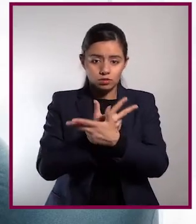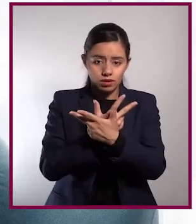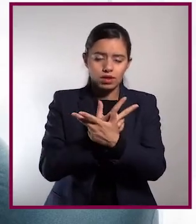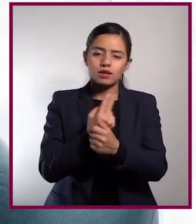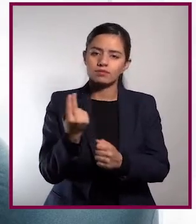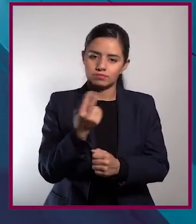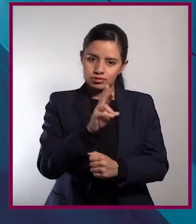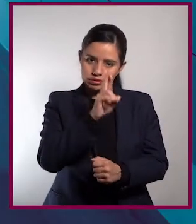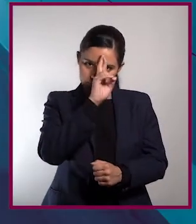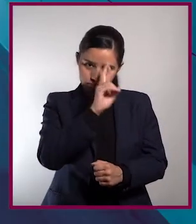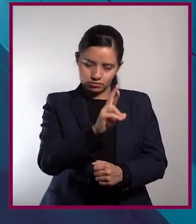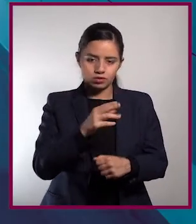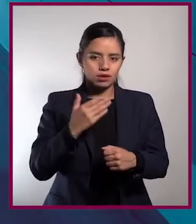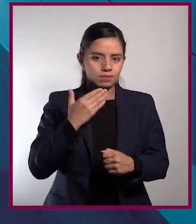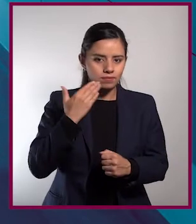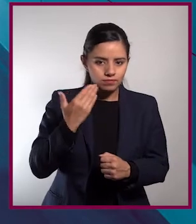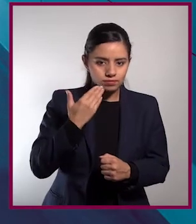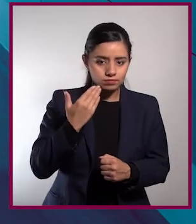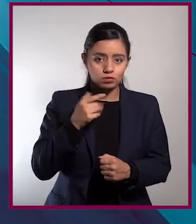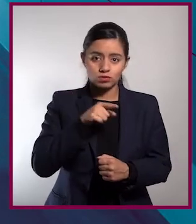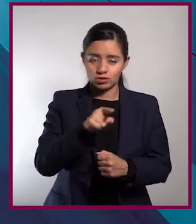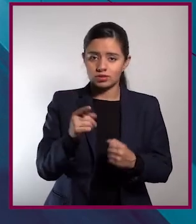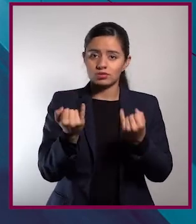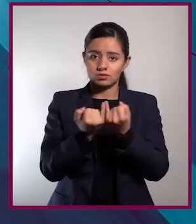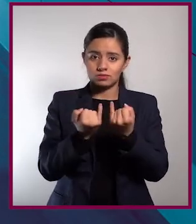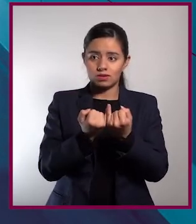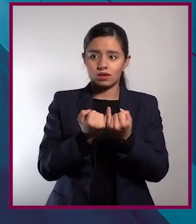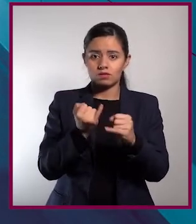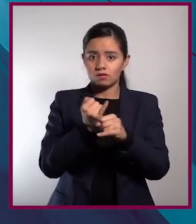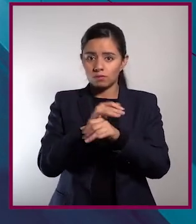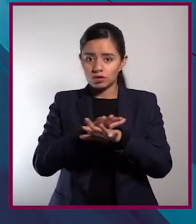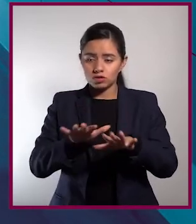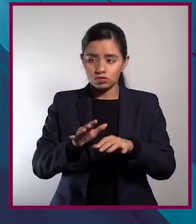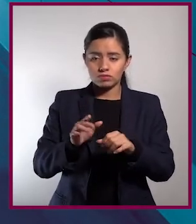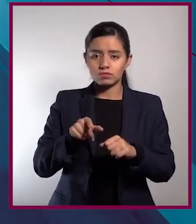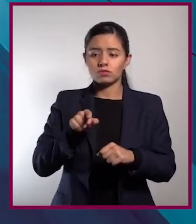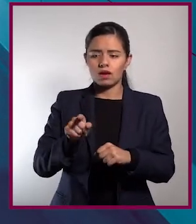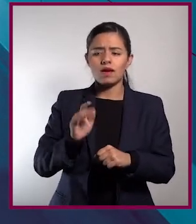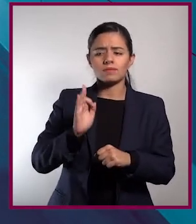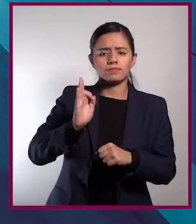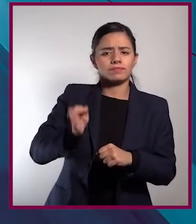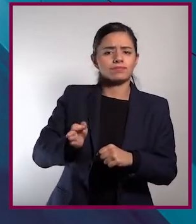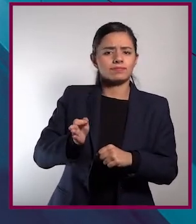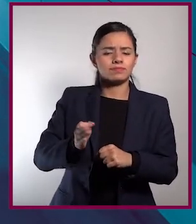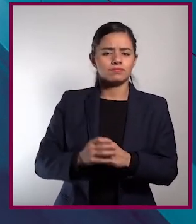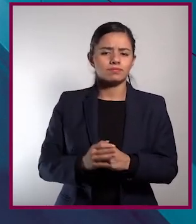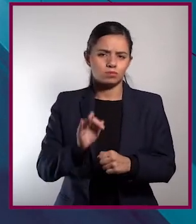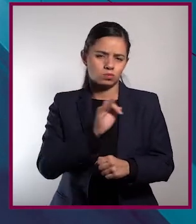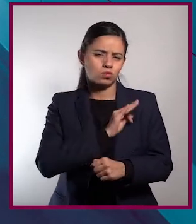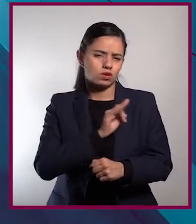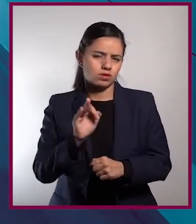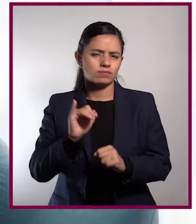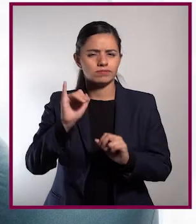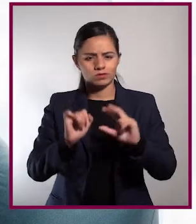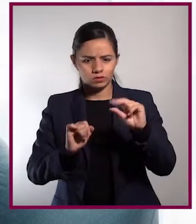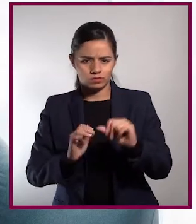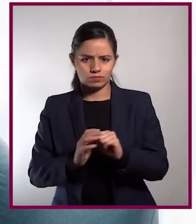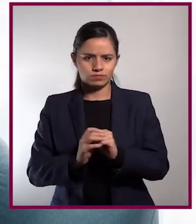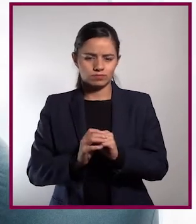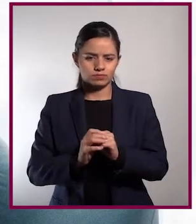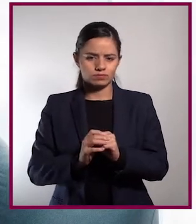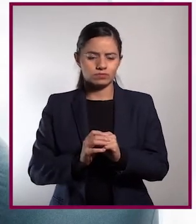por videollamada. Recuerde que también se debe dar un consentimiento informado para cualquier procedimiento médico. ¿Qué es esto?